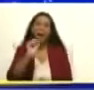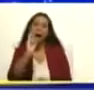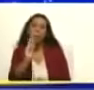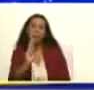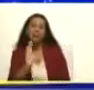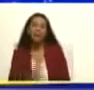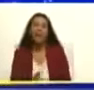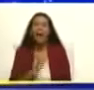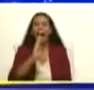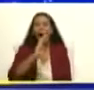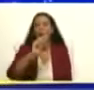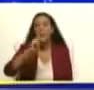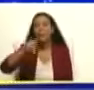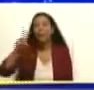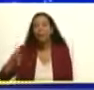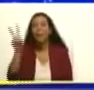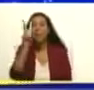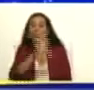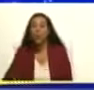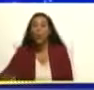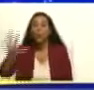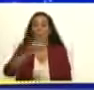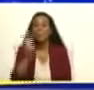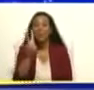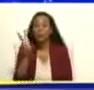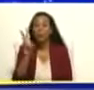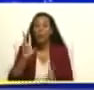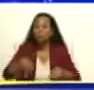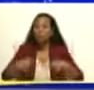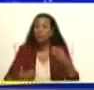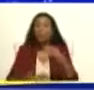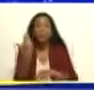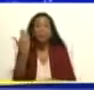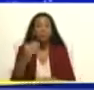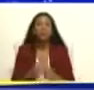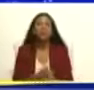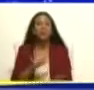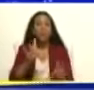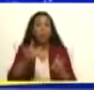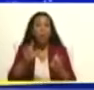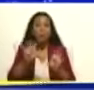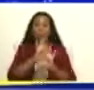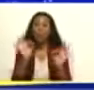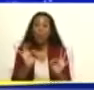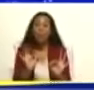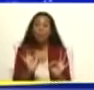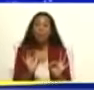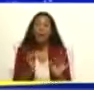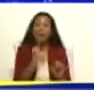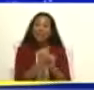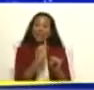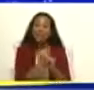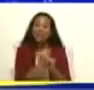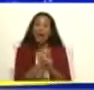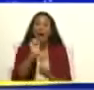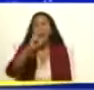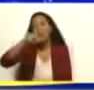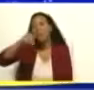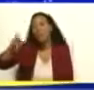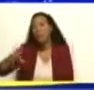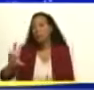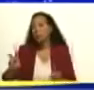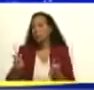La app Venezuela Toda. El Congreso de la Nueva Época tiene su nueva aplicación, la app del Congreso de la Nueva